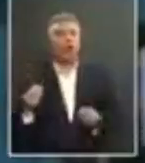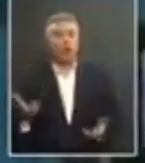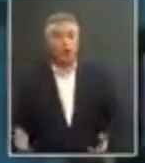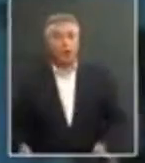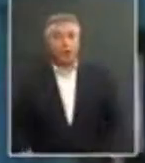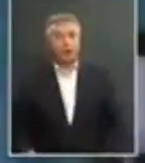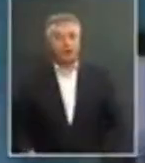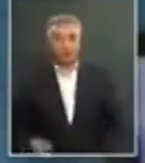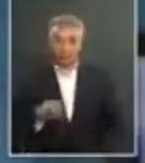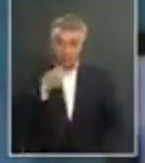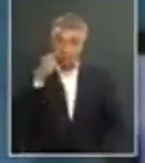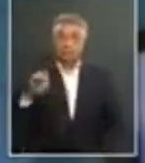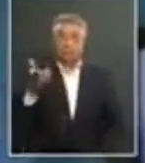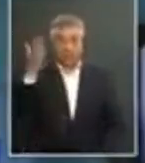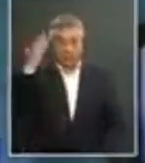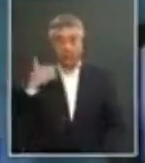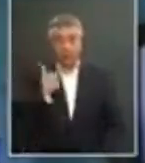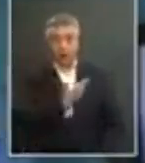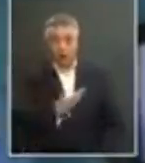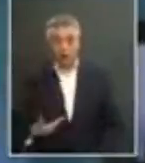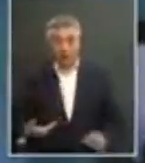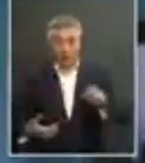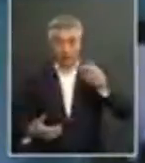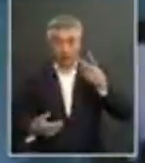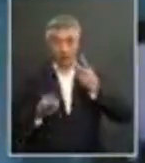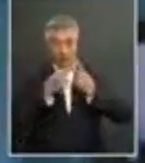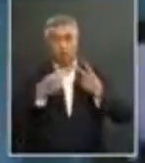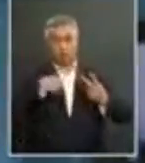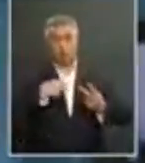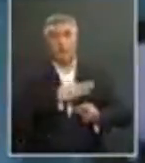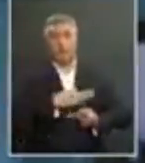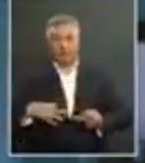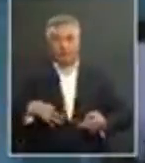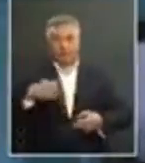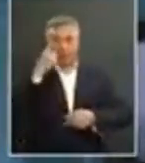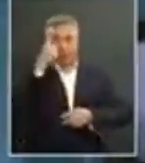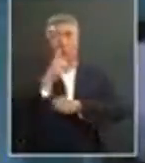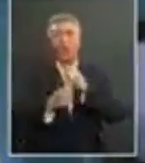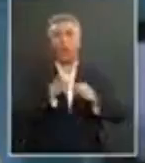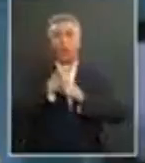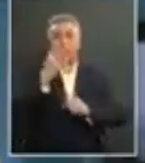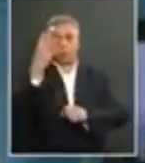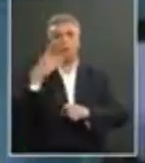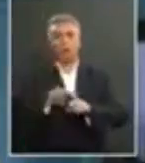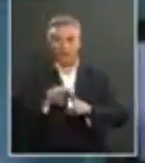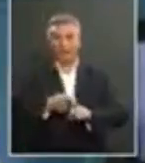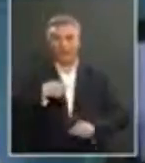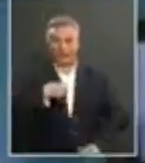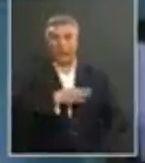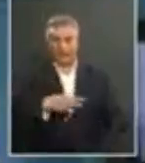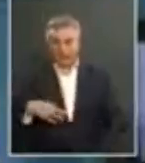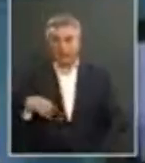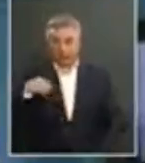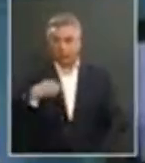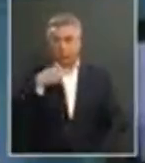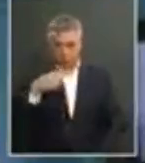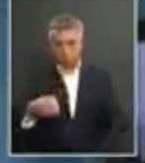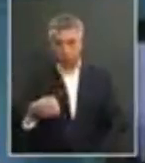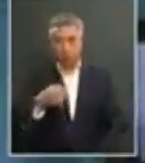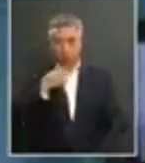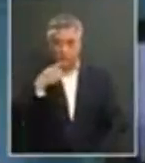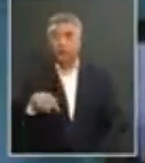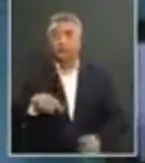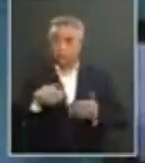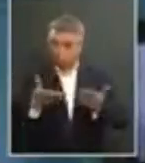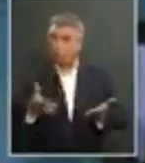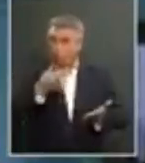gobierno de la presidenta Bachelet, en el segundo gobierno, al cual fui ministro un año 4 meses, quiero decirlo que claramente fue